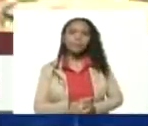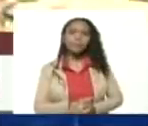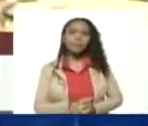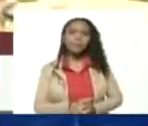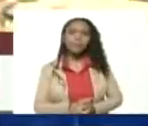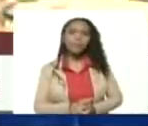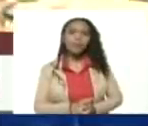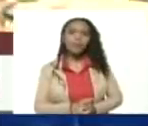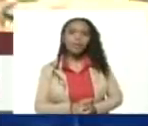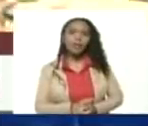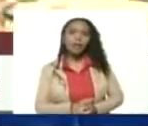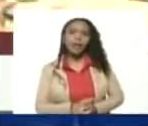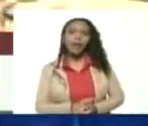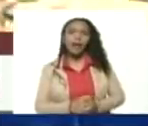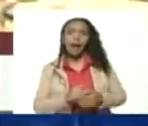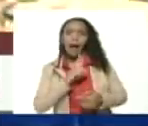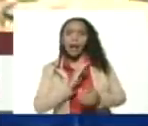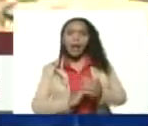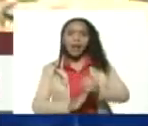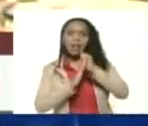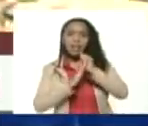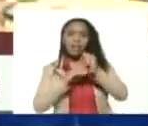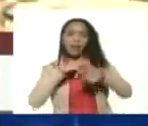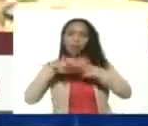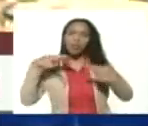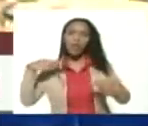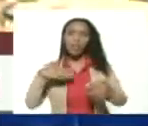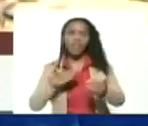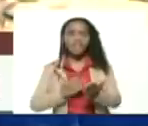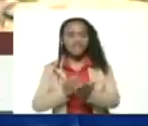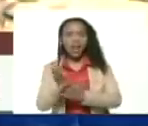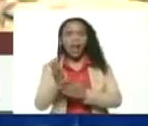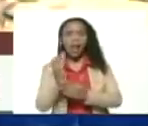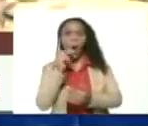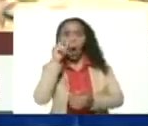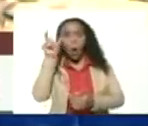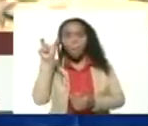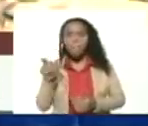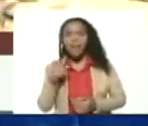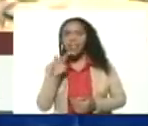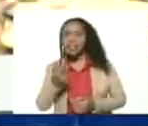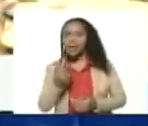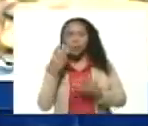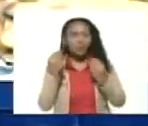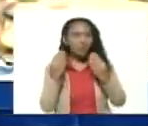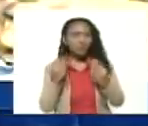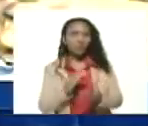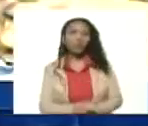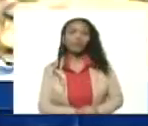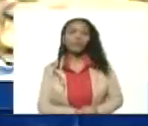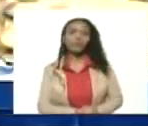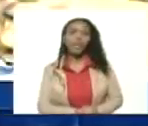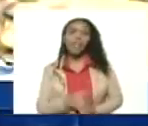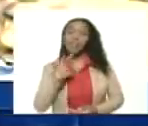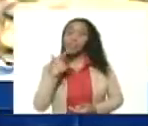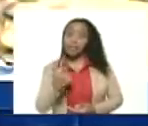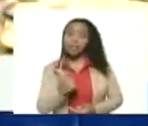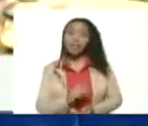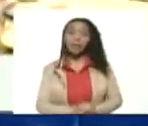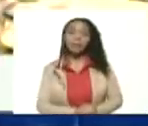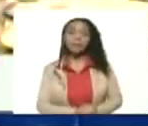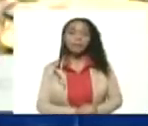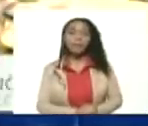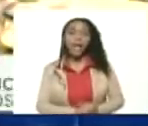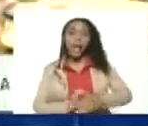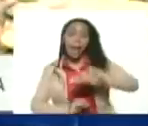comandante revolucionario de la lealtad. Alí Rodríguez lo insistía mucho. Alí decía que